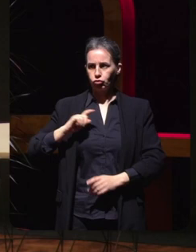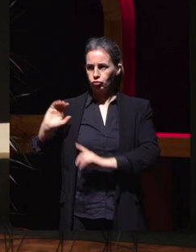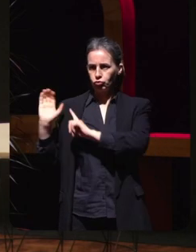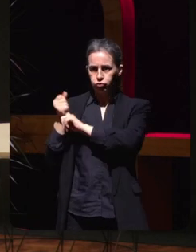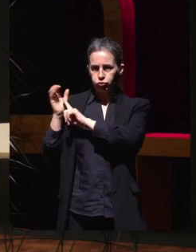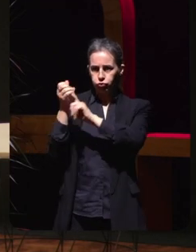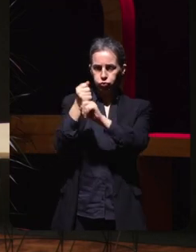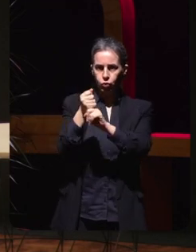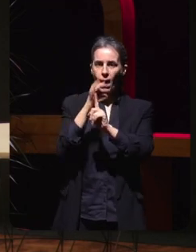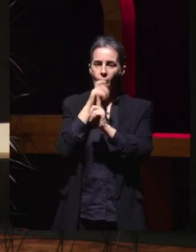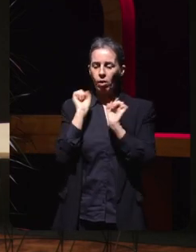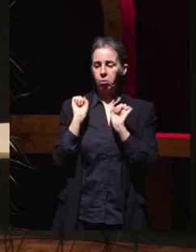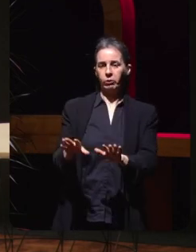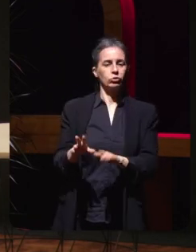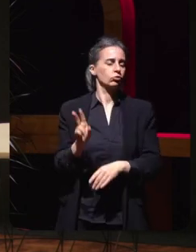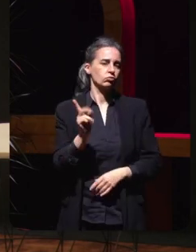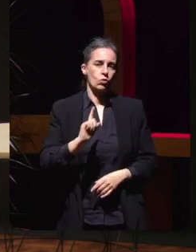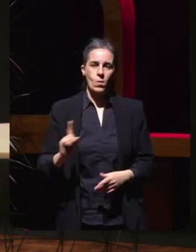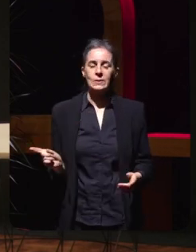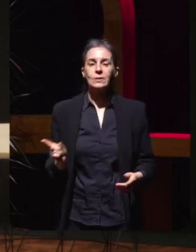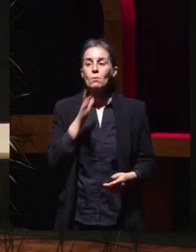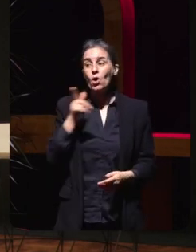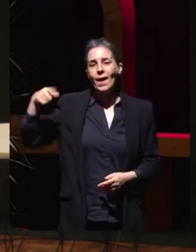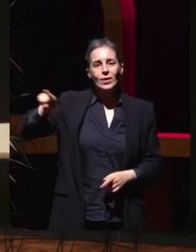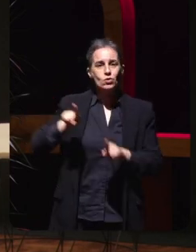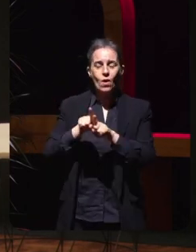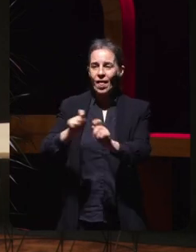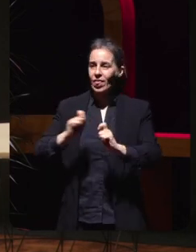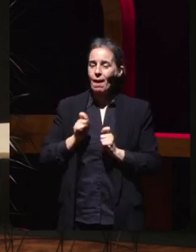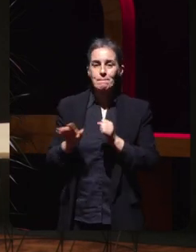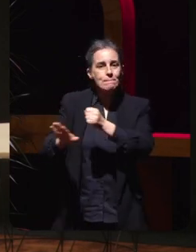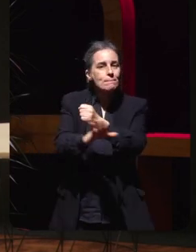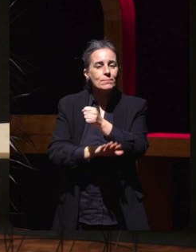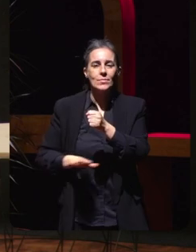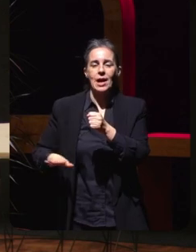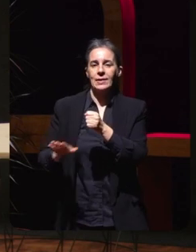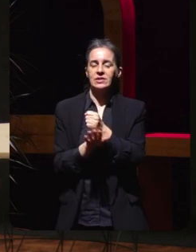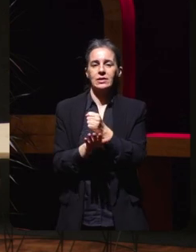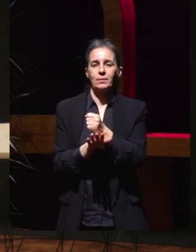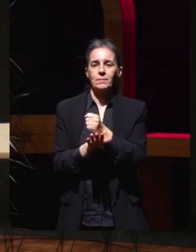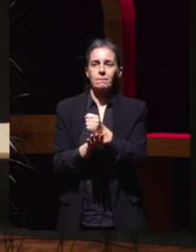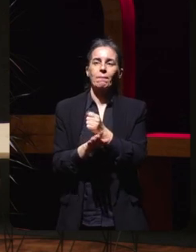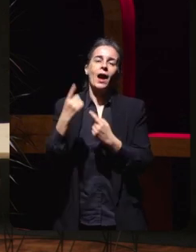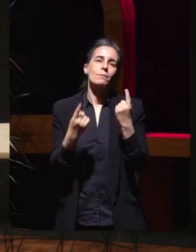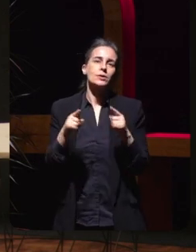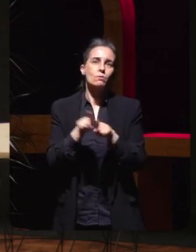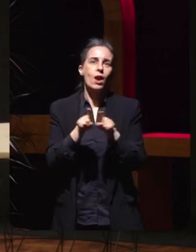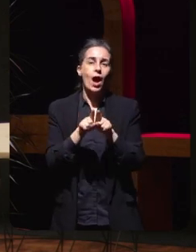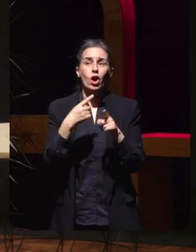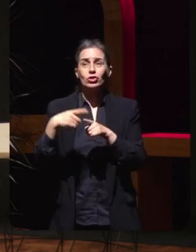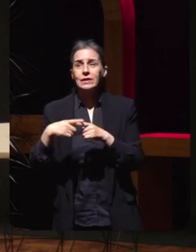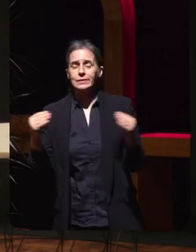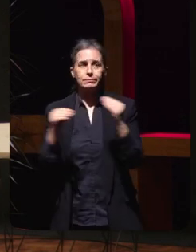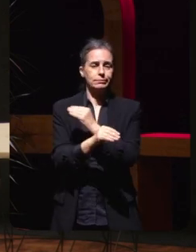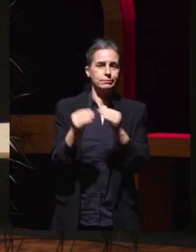nos no por las bases que sentaron no mismo incluso Pues con las contradicciones no no que mayor eran